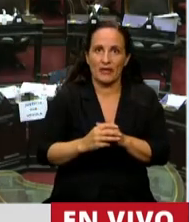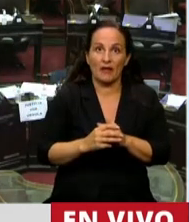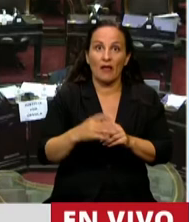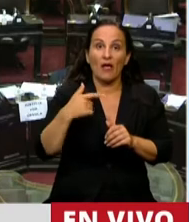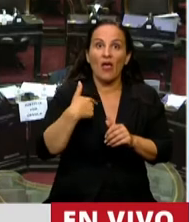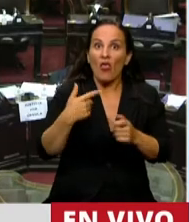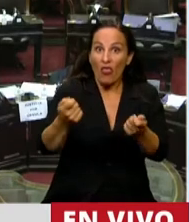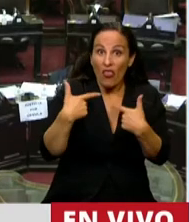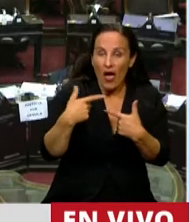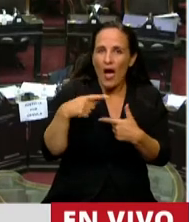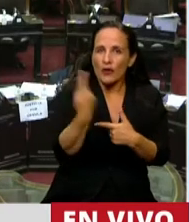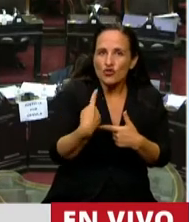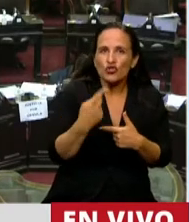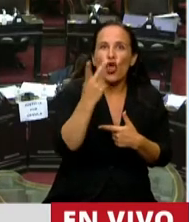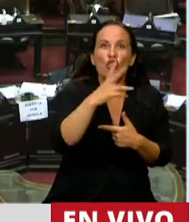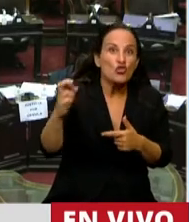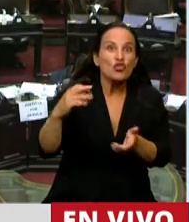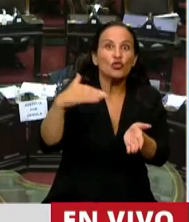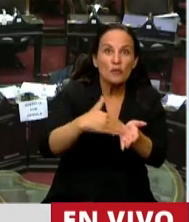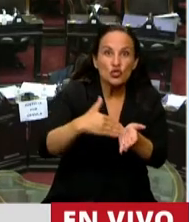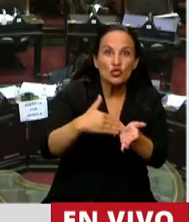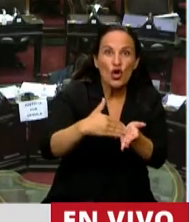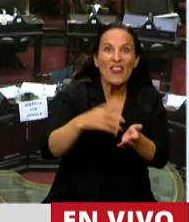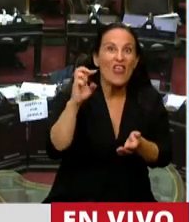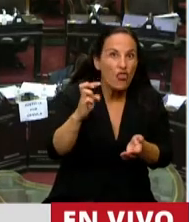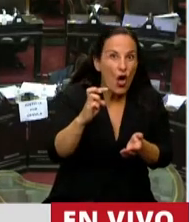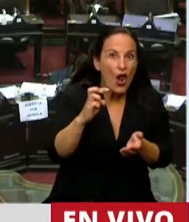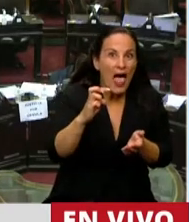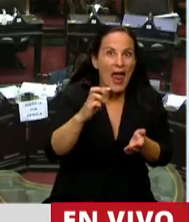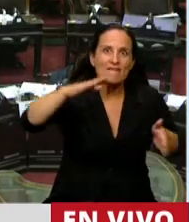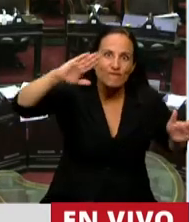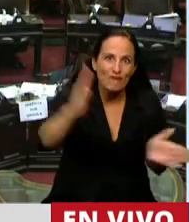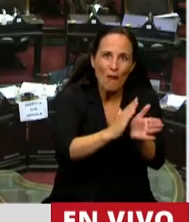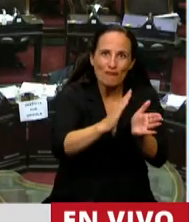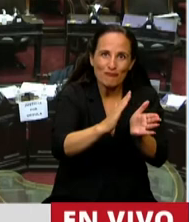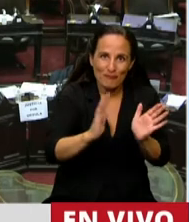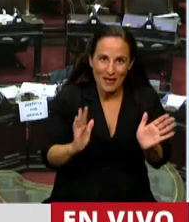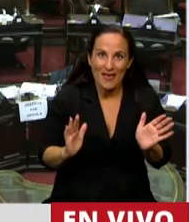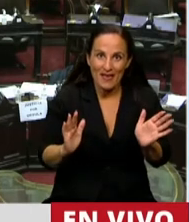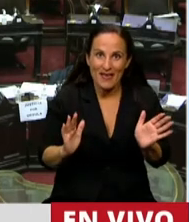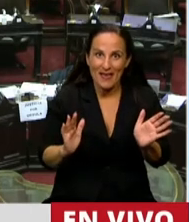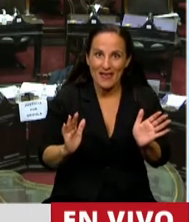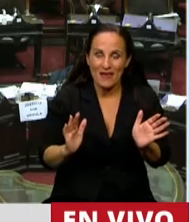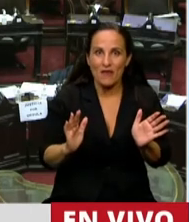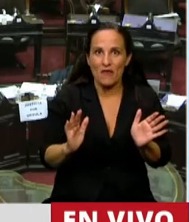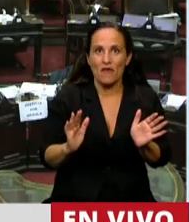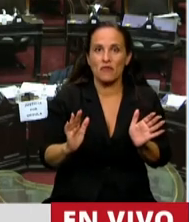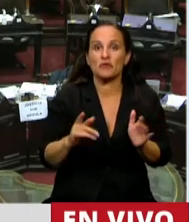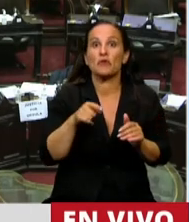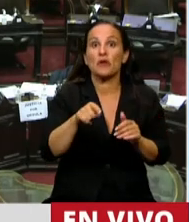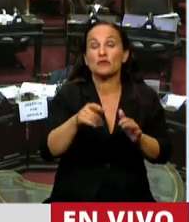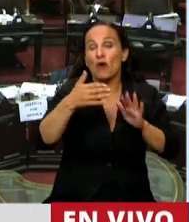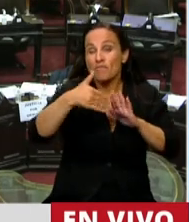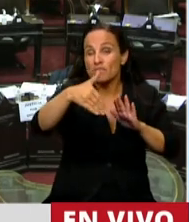dándonos un ahorro de 200 millones de dólares en ahorros que hemos llevado adelante y despejándonos un horizonte financiero al